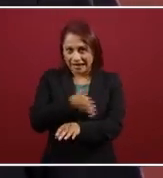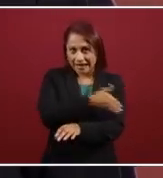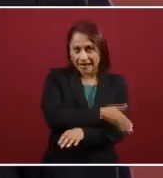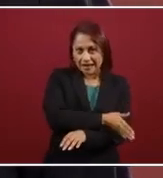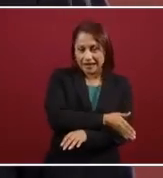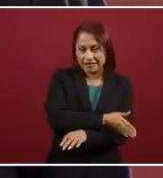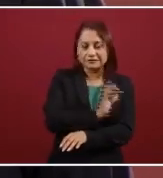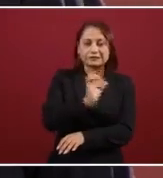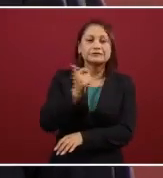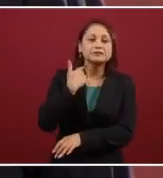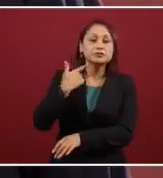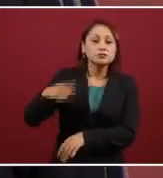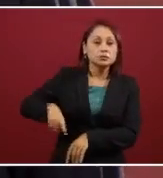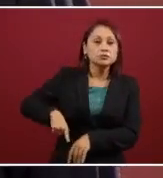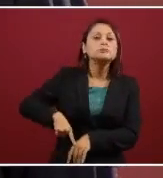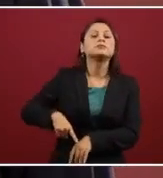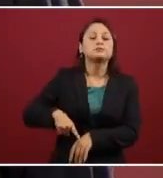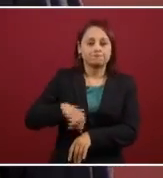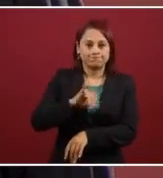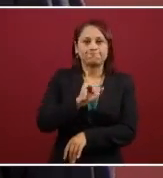se padece a veces de amnesia,